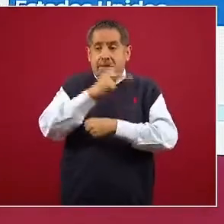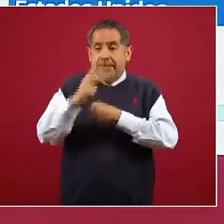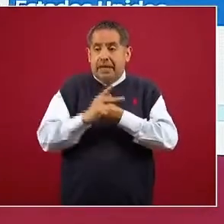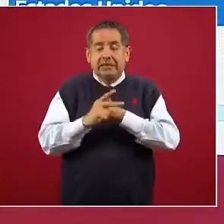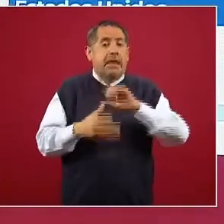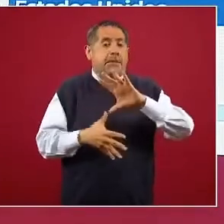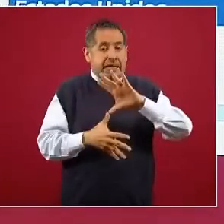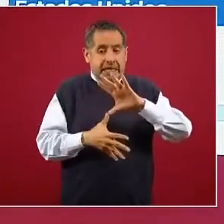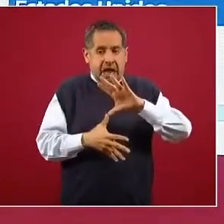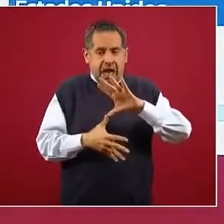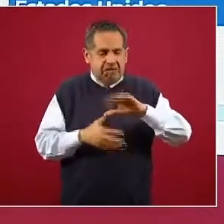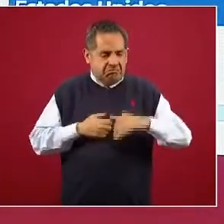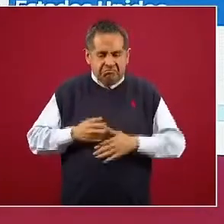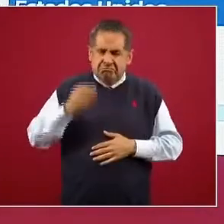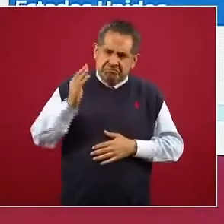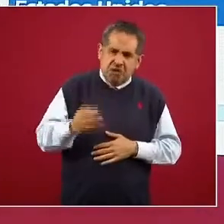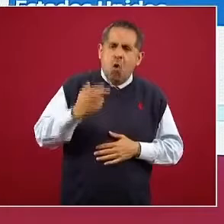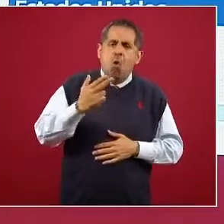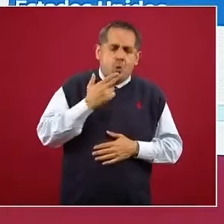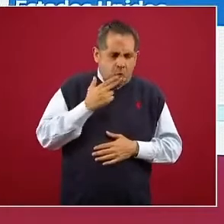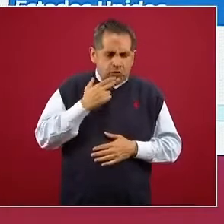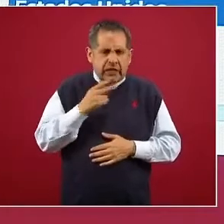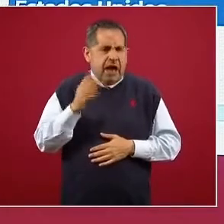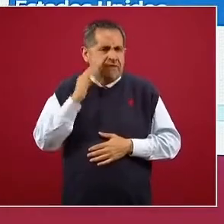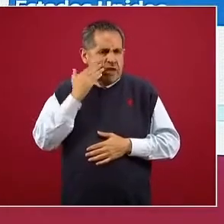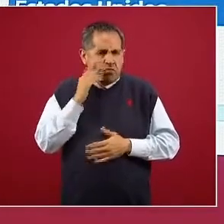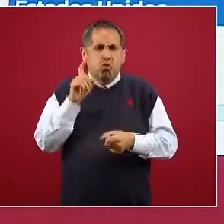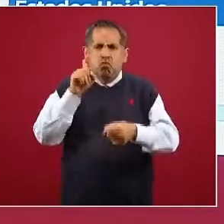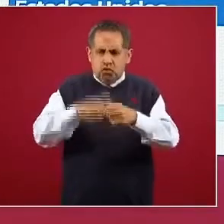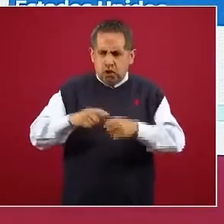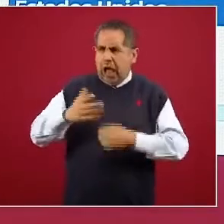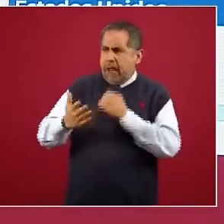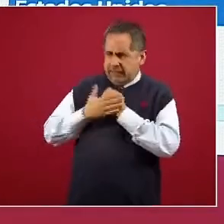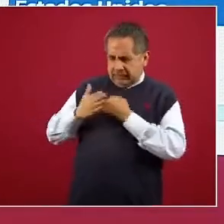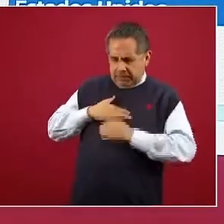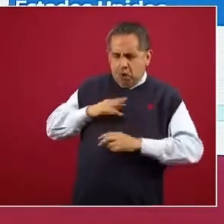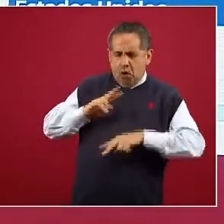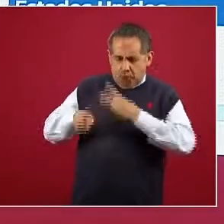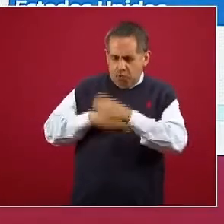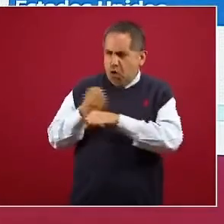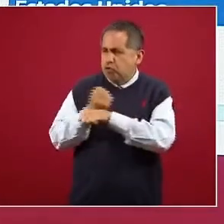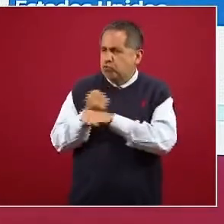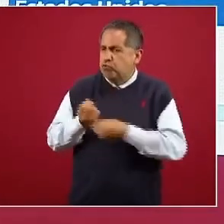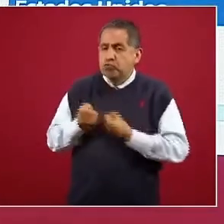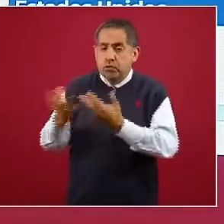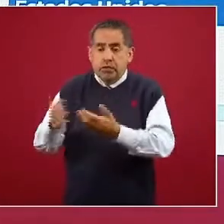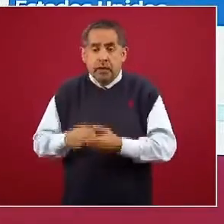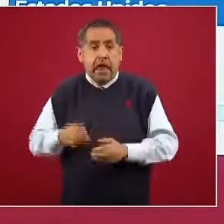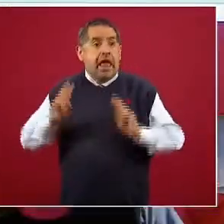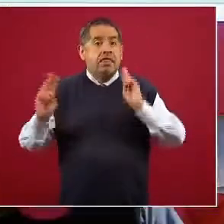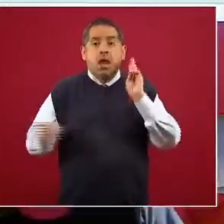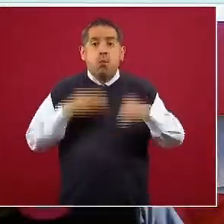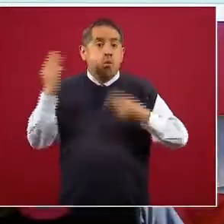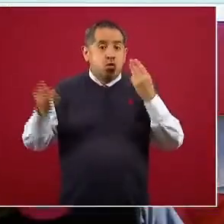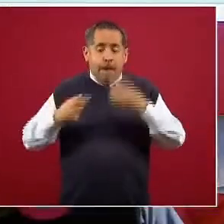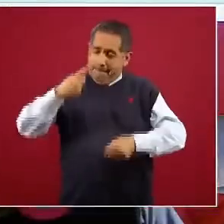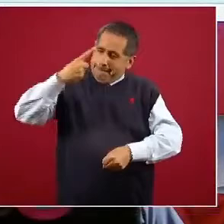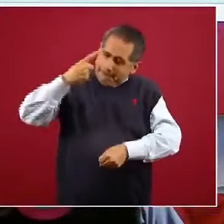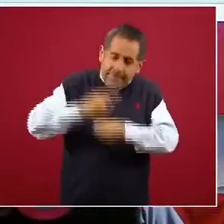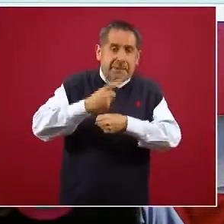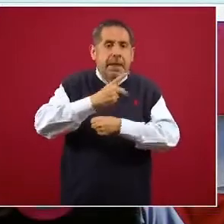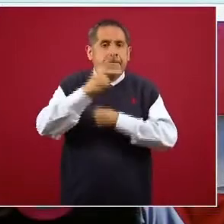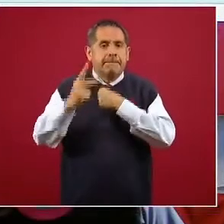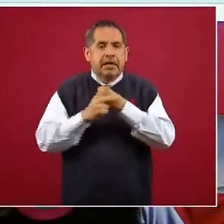América en utilizar esta herramienta. Primer país de habla hispana en todo el mundo que se suma a